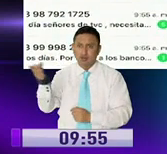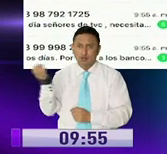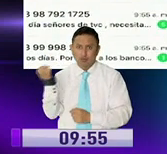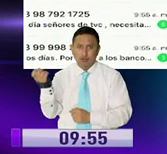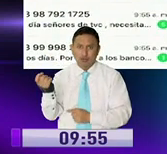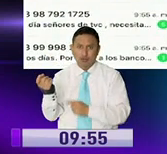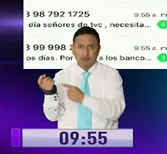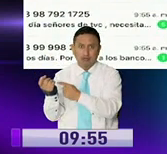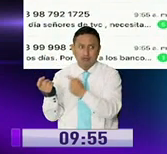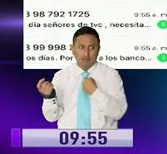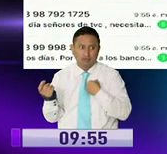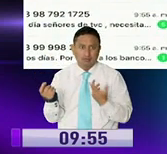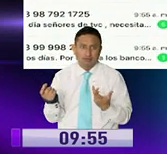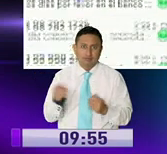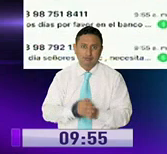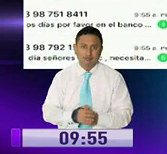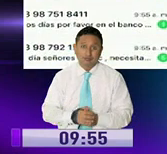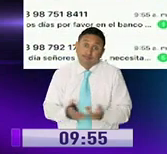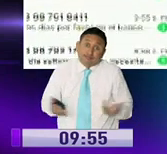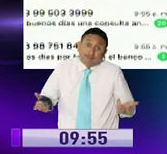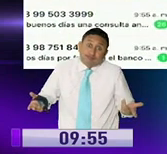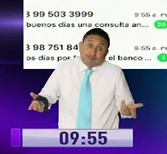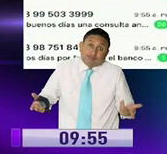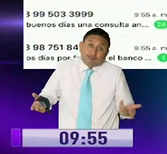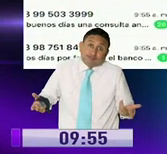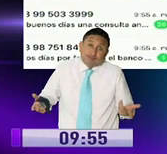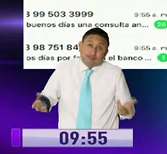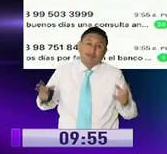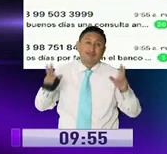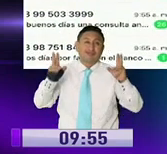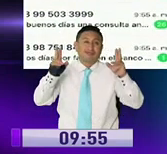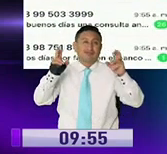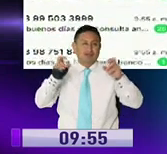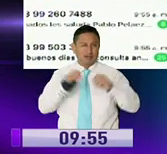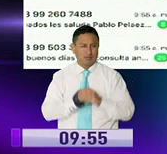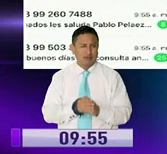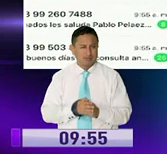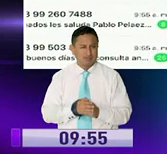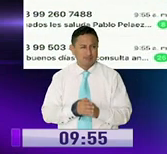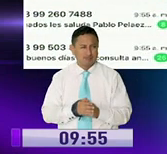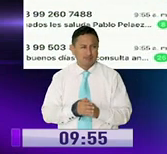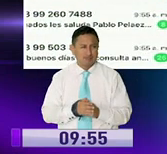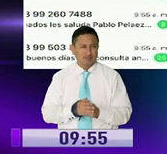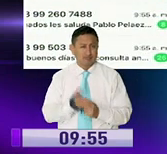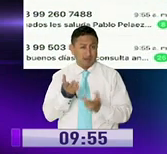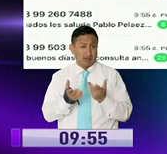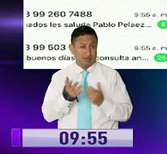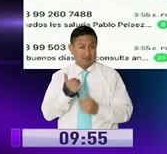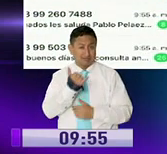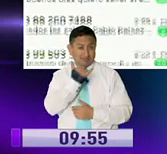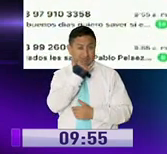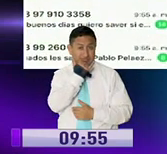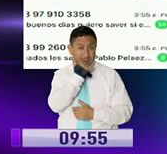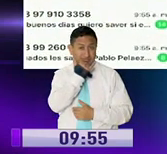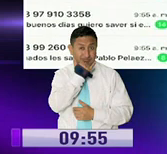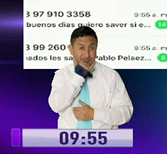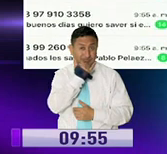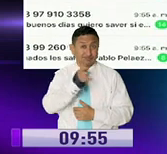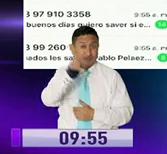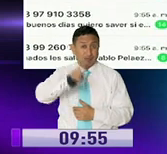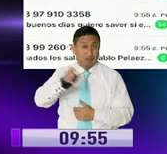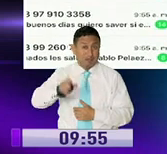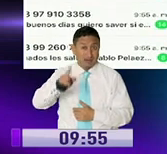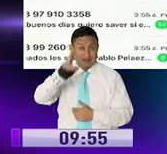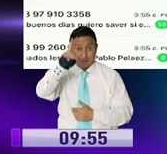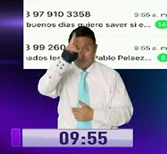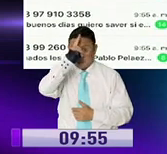que les den a esta gente. Vale lo que dice, ¿será que están bien el tema de cómo están entregando? Claro, hay que ver, vale lo que porque dice, puede ser, hay gente,